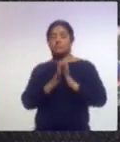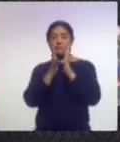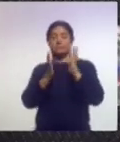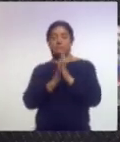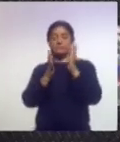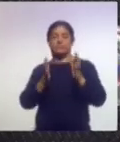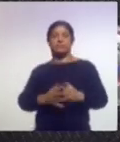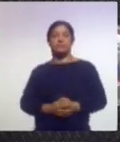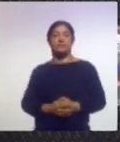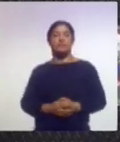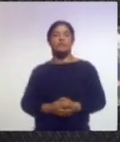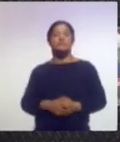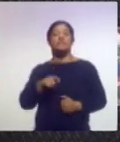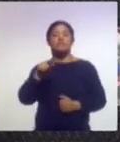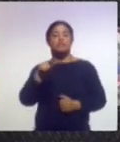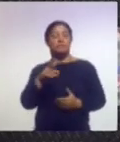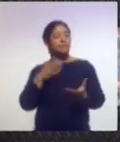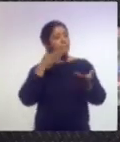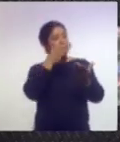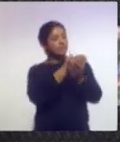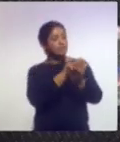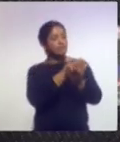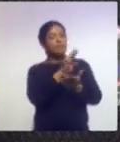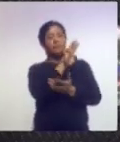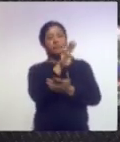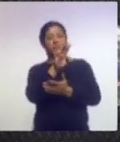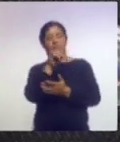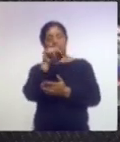pueden revisar el portal